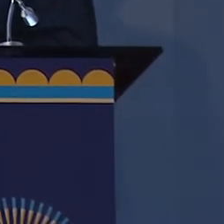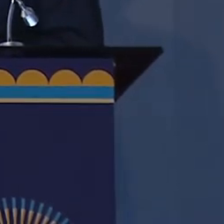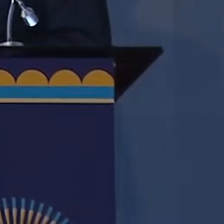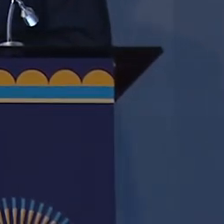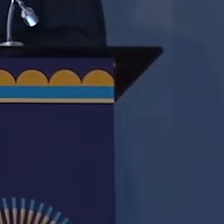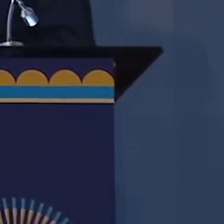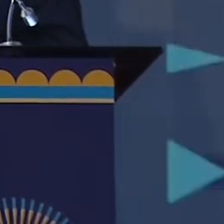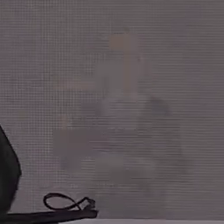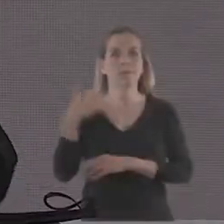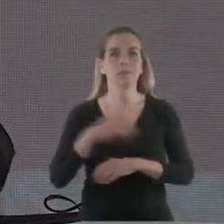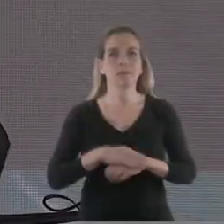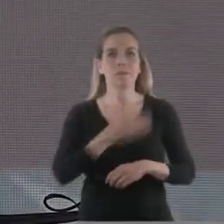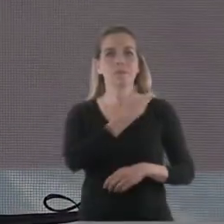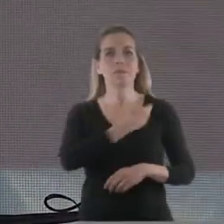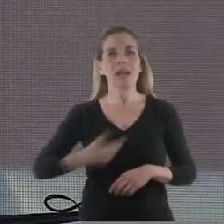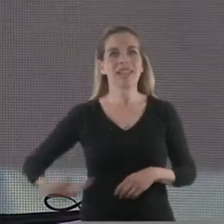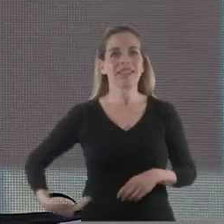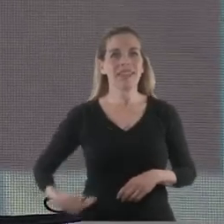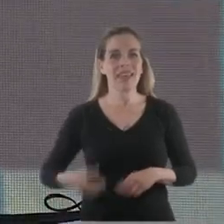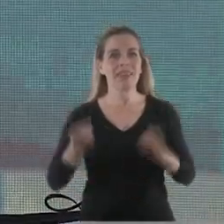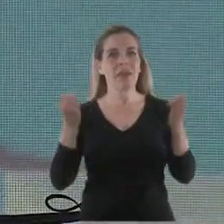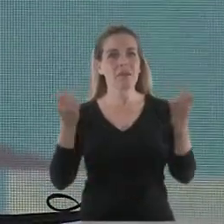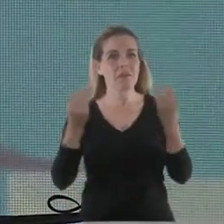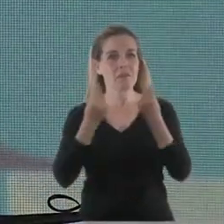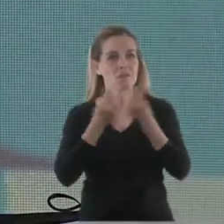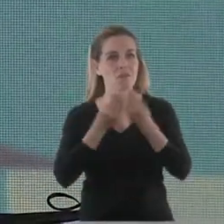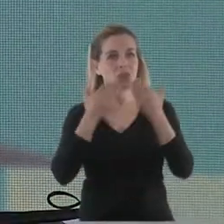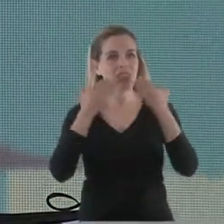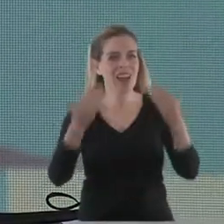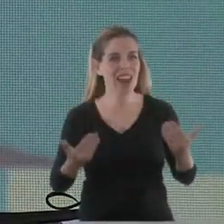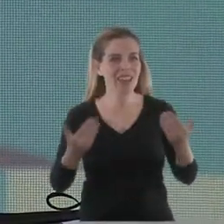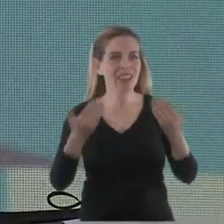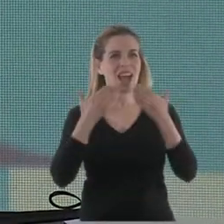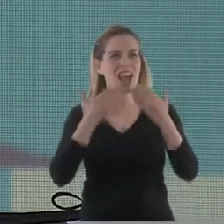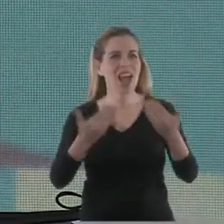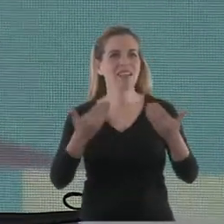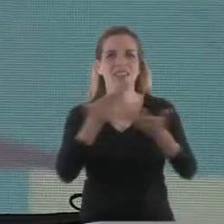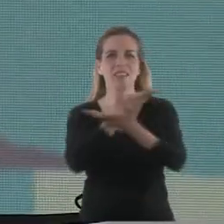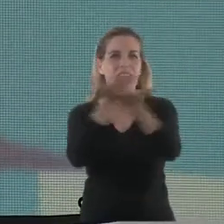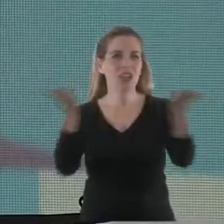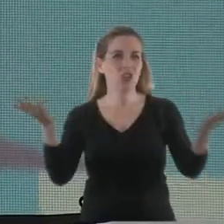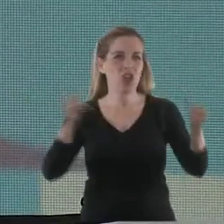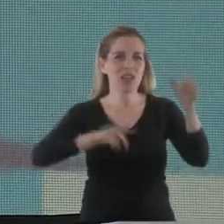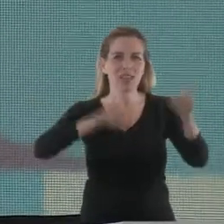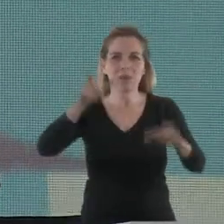escuchamos, presidente. Muchas gracias, Luciana. Gracias a todos y todas por estar aquí.